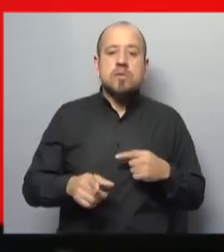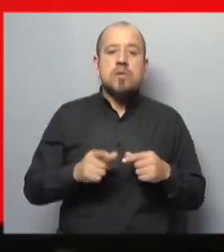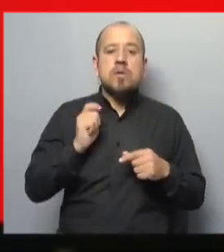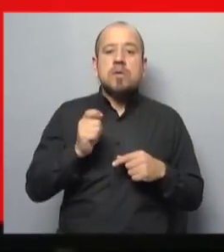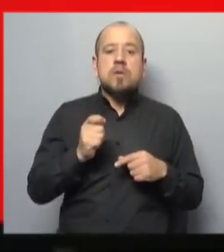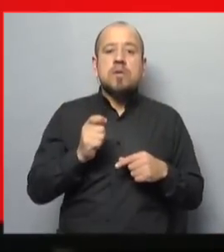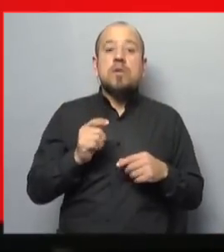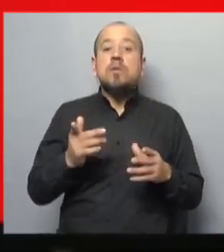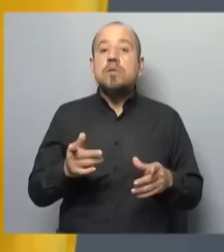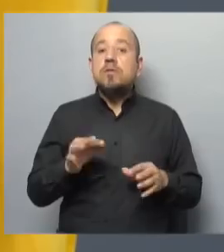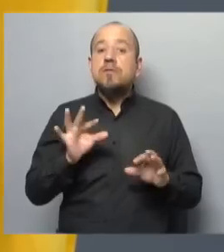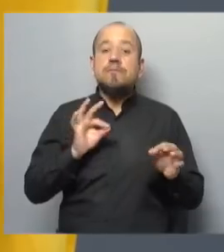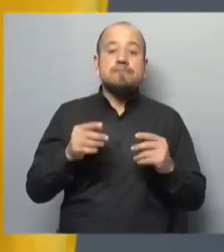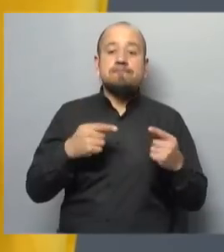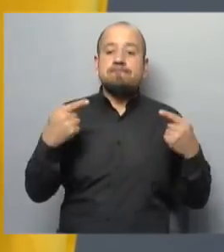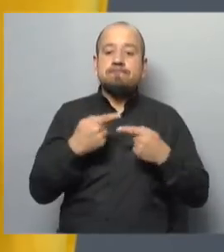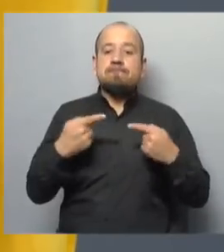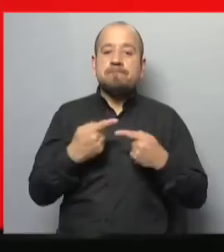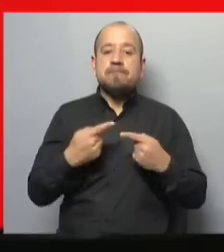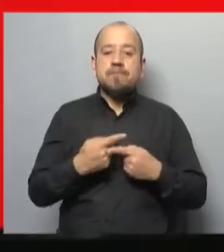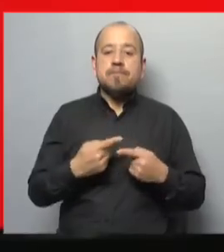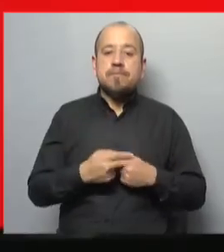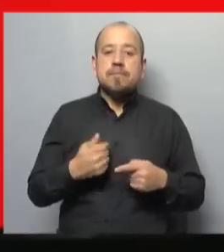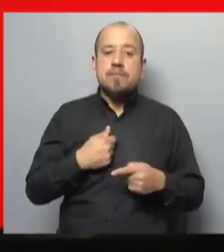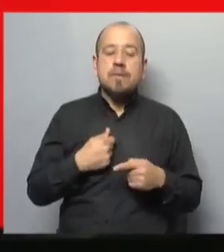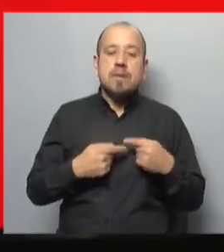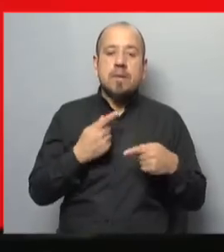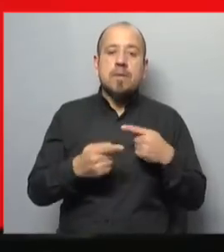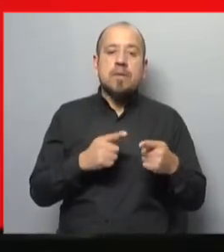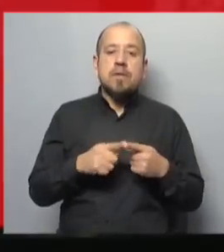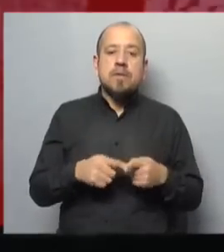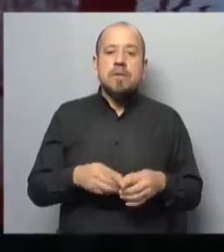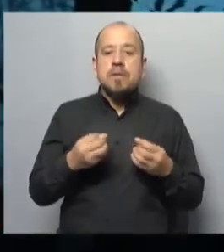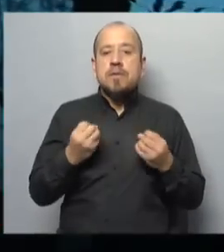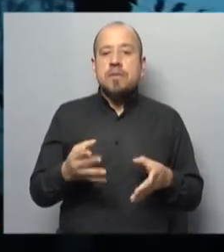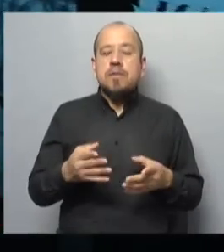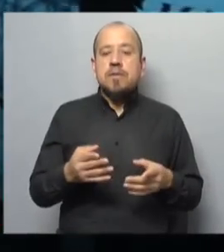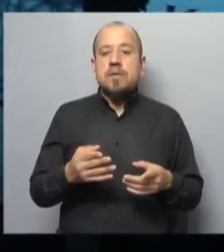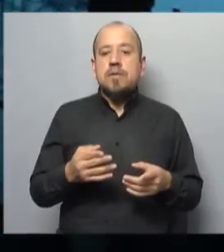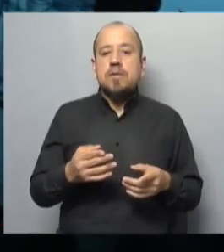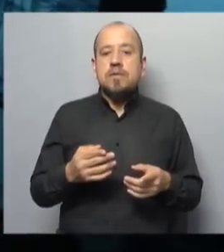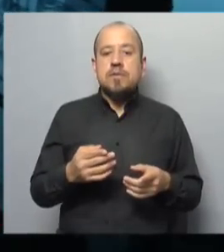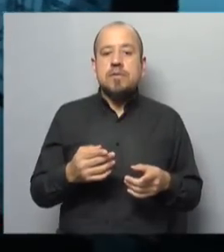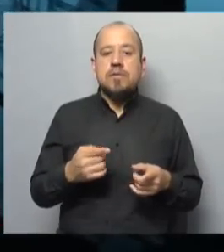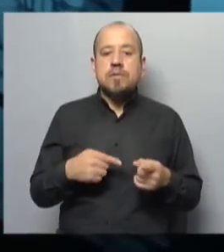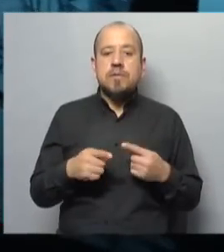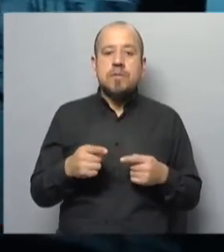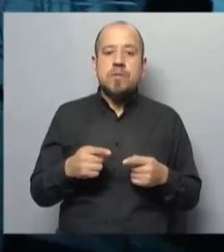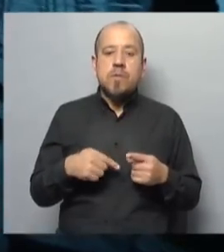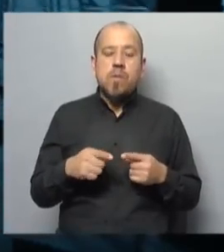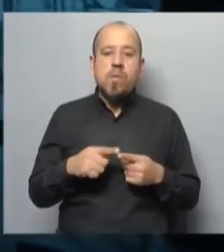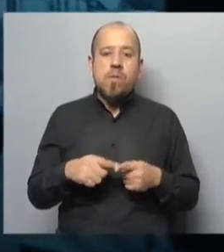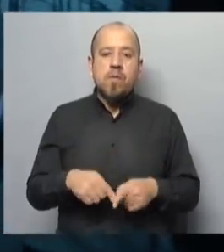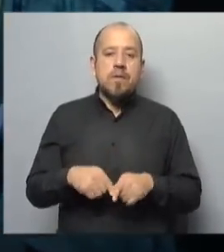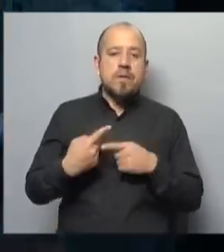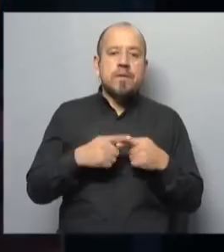qué equipo te toca puede limitar o no tu participación si por qué digo han dependido bueno pues una clara discusión